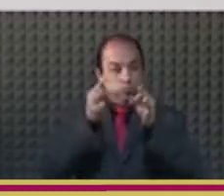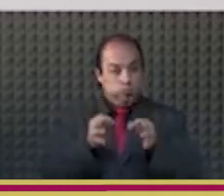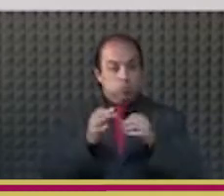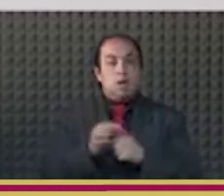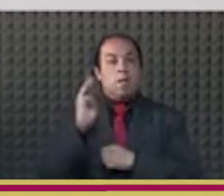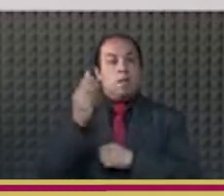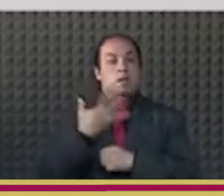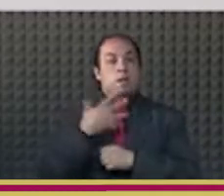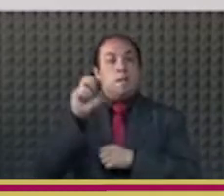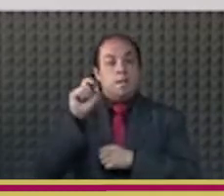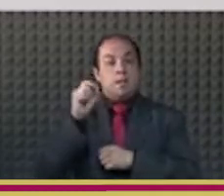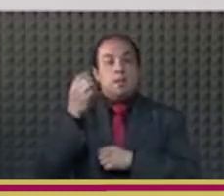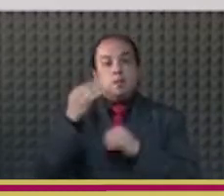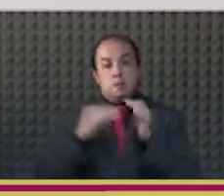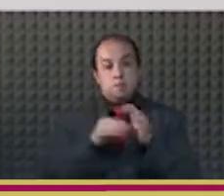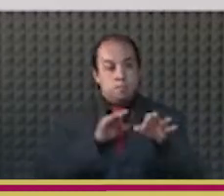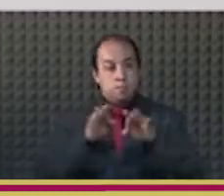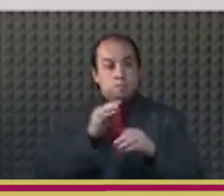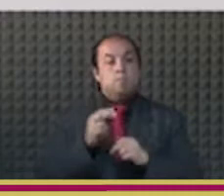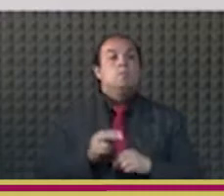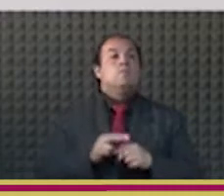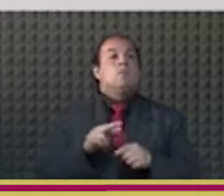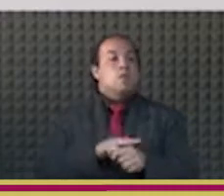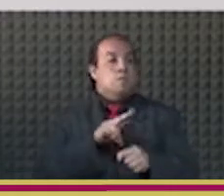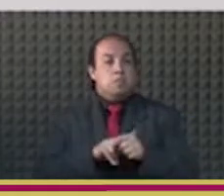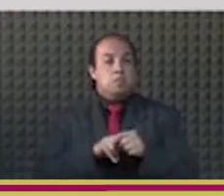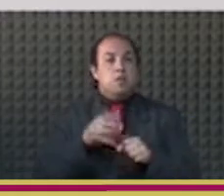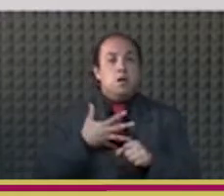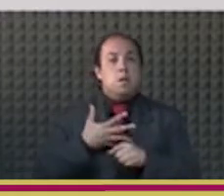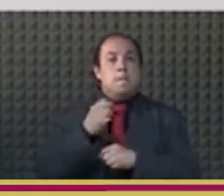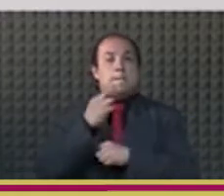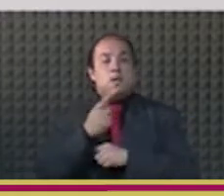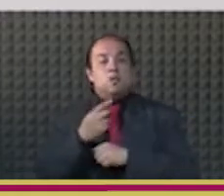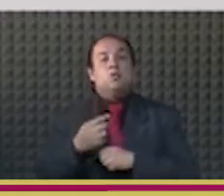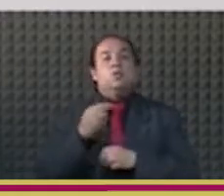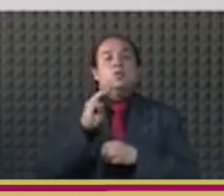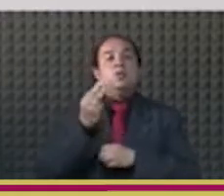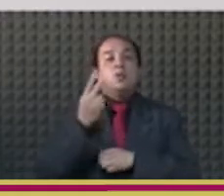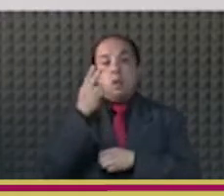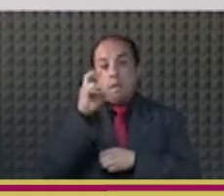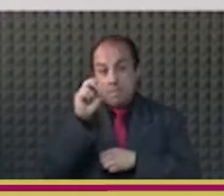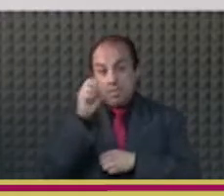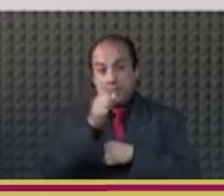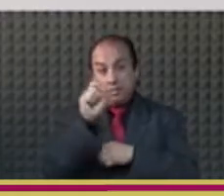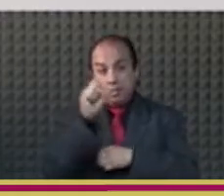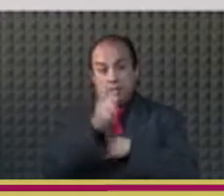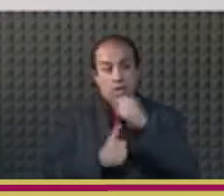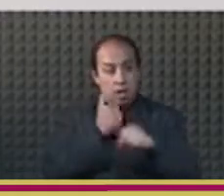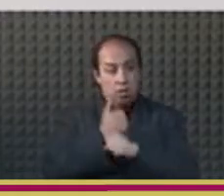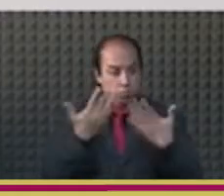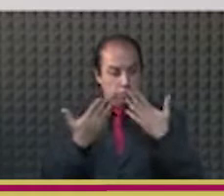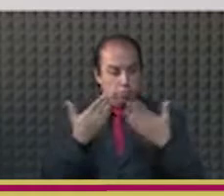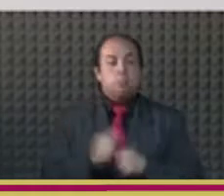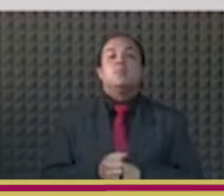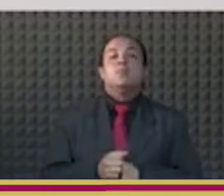generaron más de 20 mil empleos formales, siendo uno de los mejores mayos en las dos últimas décadas. Por tanto, durante estos